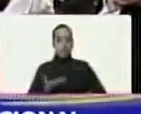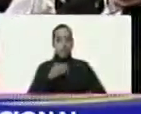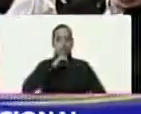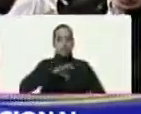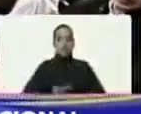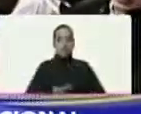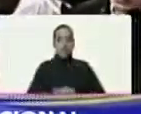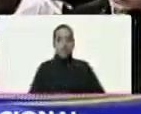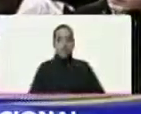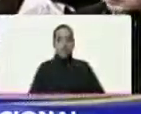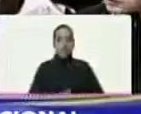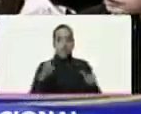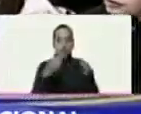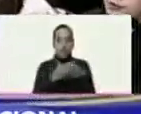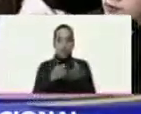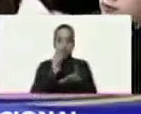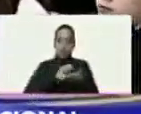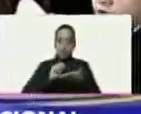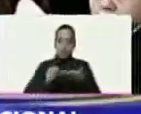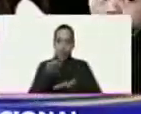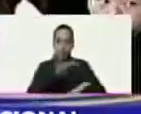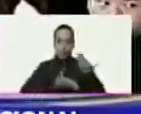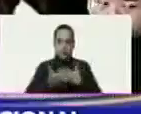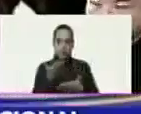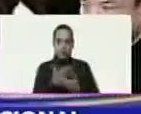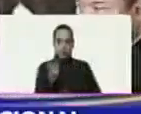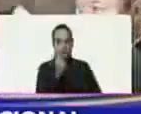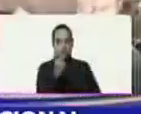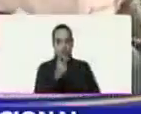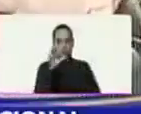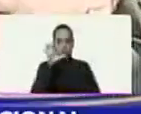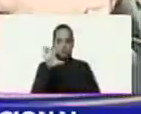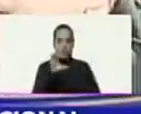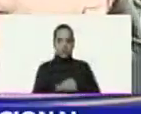cooperación literaria entre ambos países.